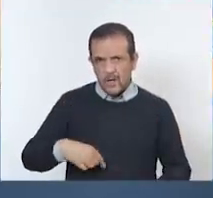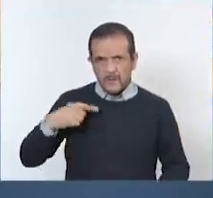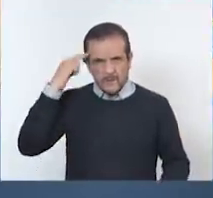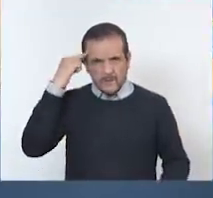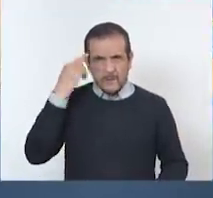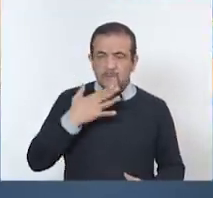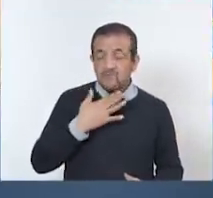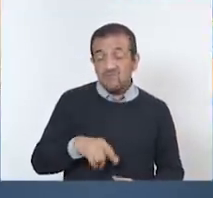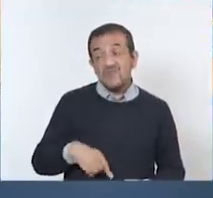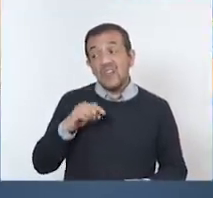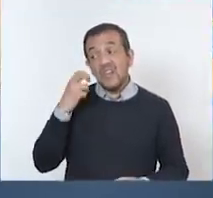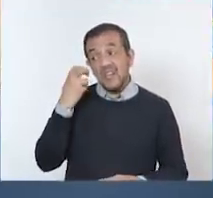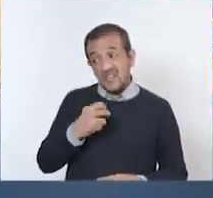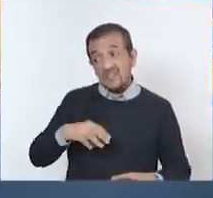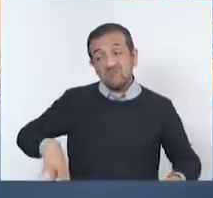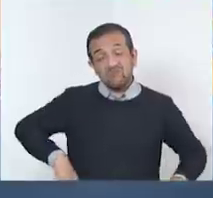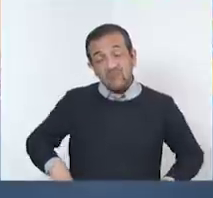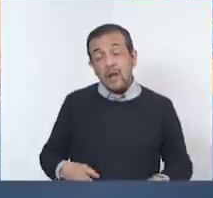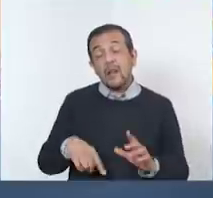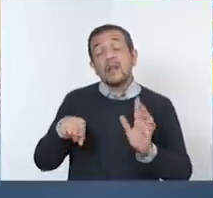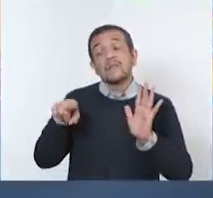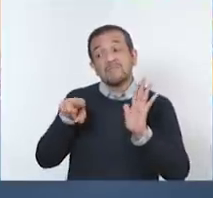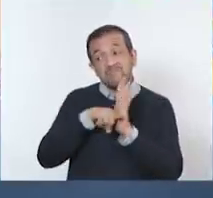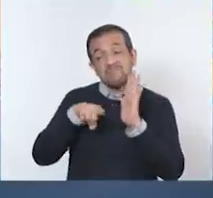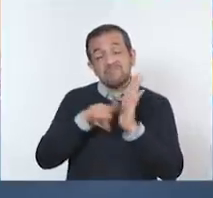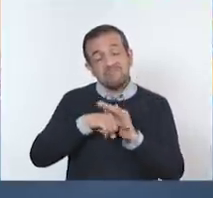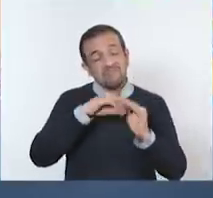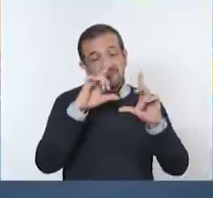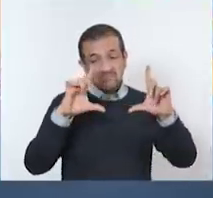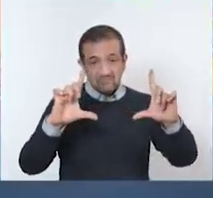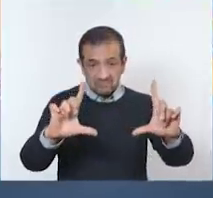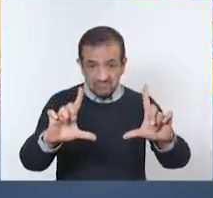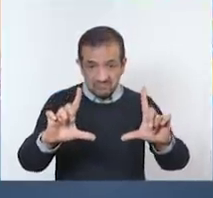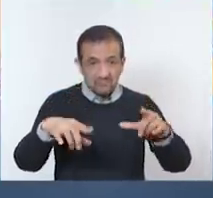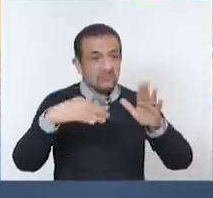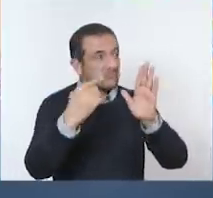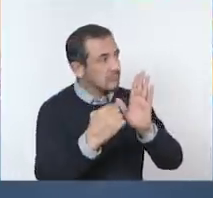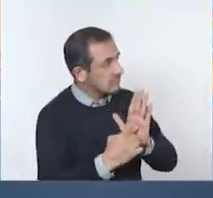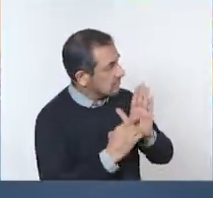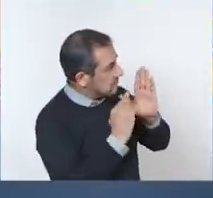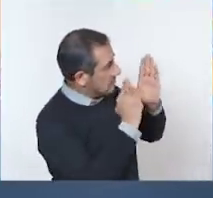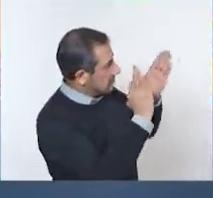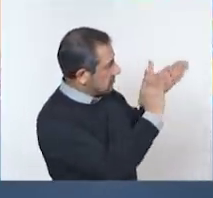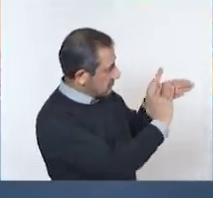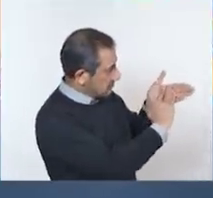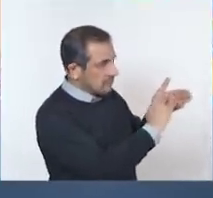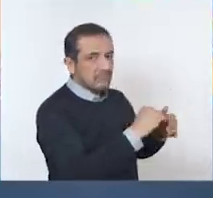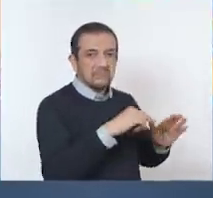Definitivamente, consecuencia negativa. Negativa, muy bien. Entonces la pegamos